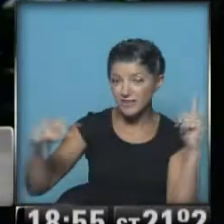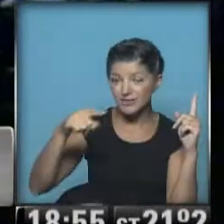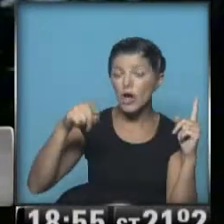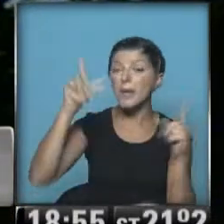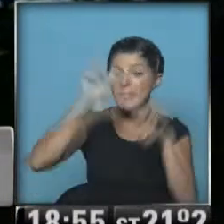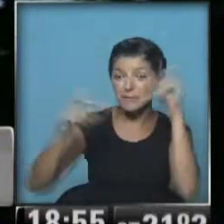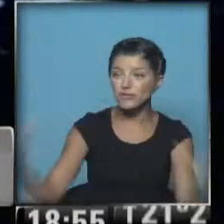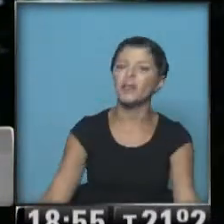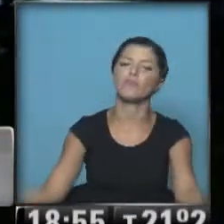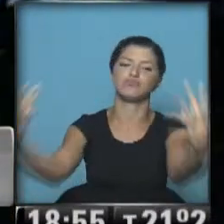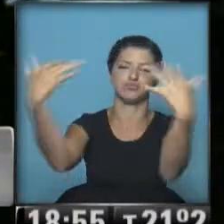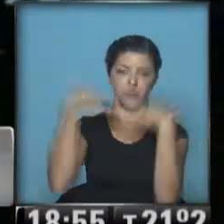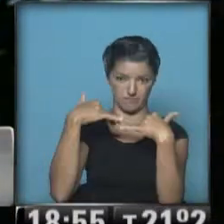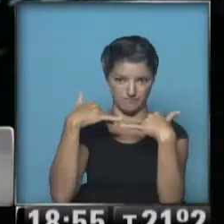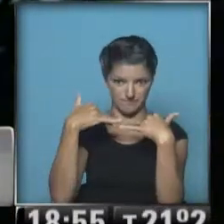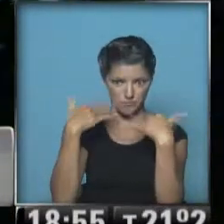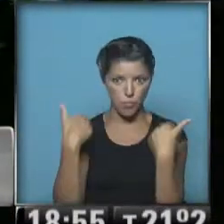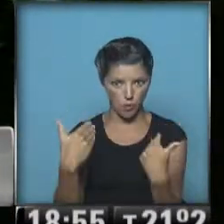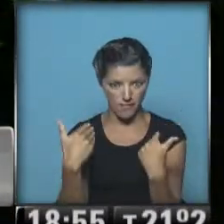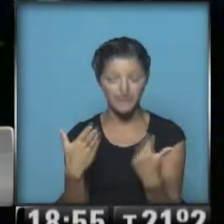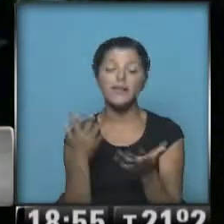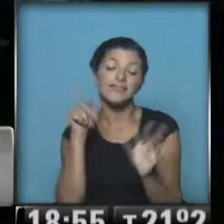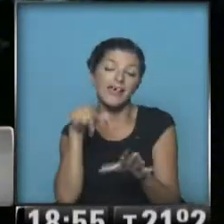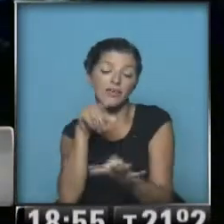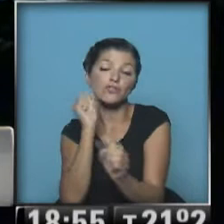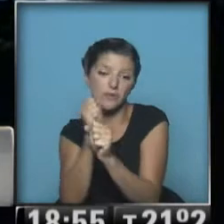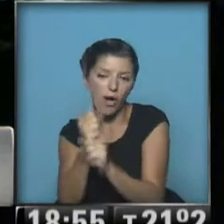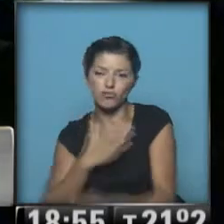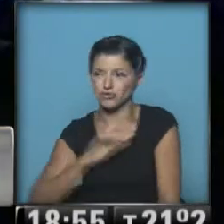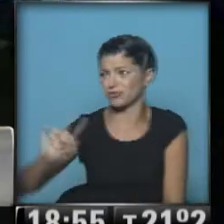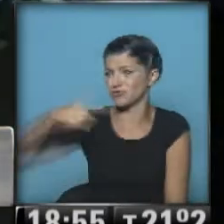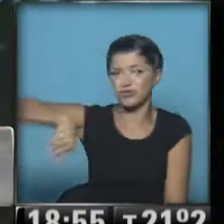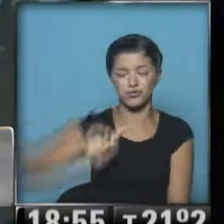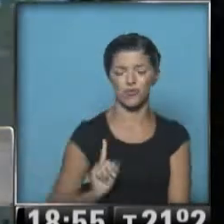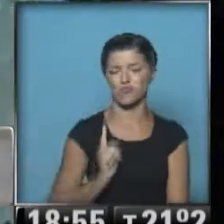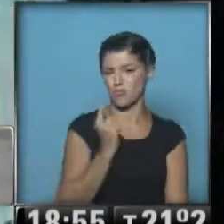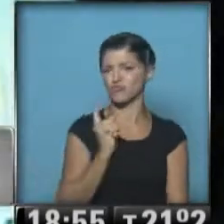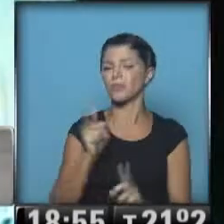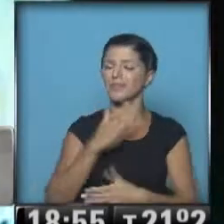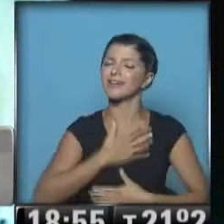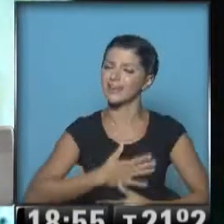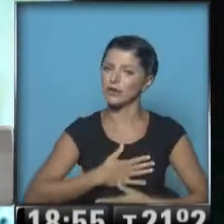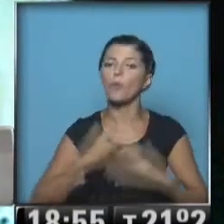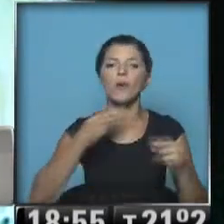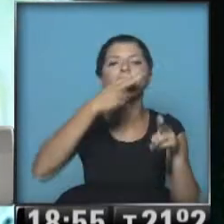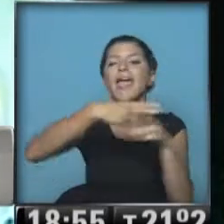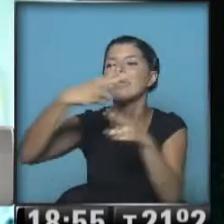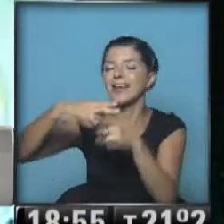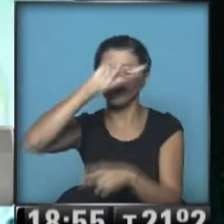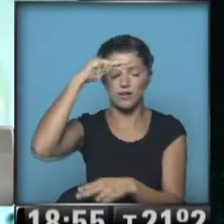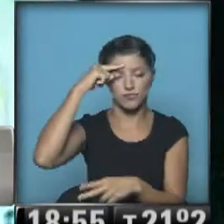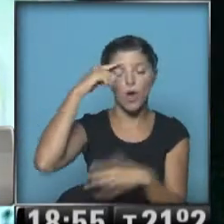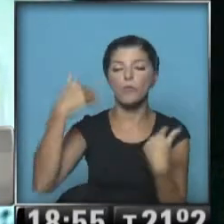proyecto que se había planteado. Así que estas obras nos dan mucho orgullo y nos dan mucha tranquilidad porque los parques nacionales pueden seguir